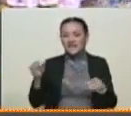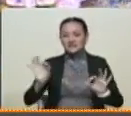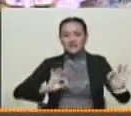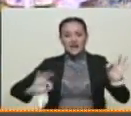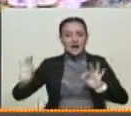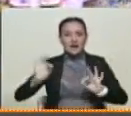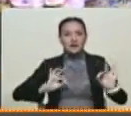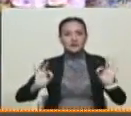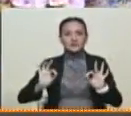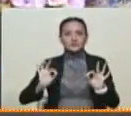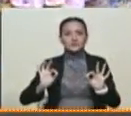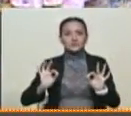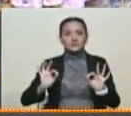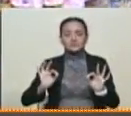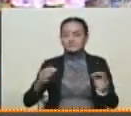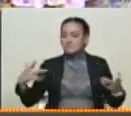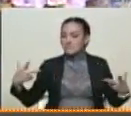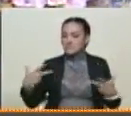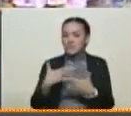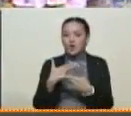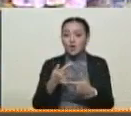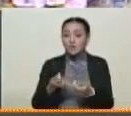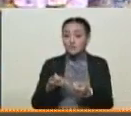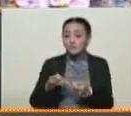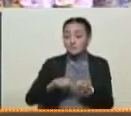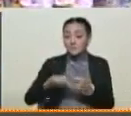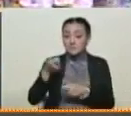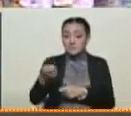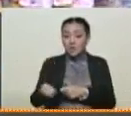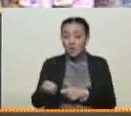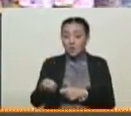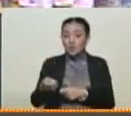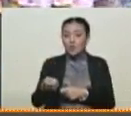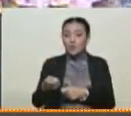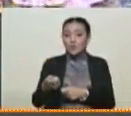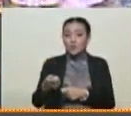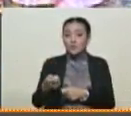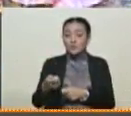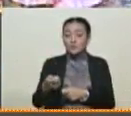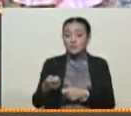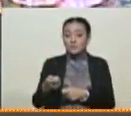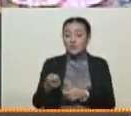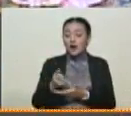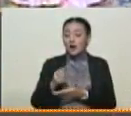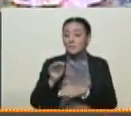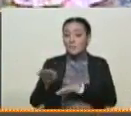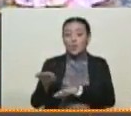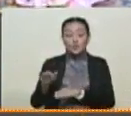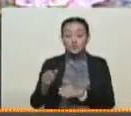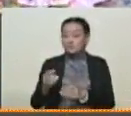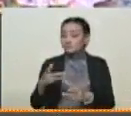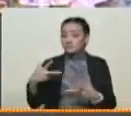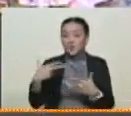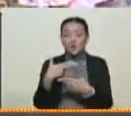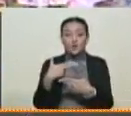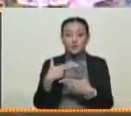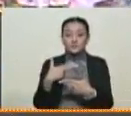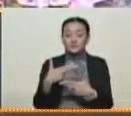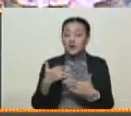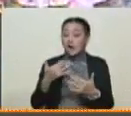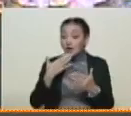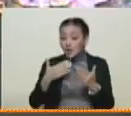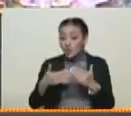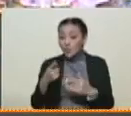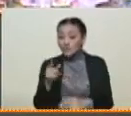quitan el apoyo monetario, material a nuestros distintos cultores, Eso tenemos que cambiarlo. Apenas dentro de una semana